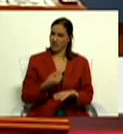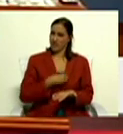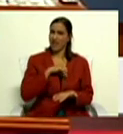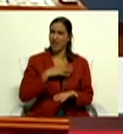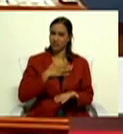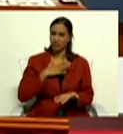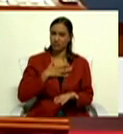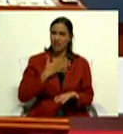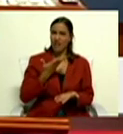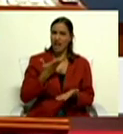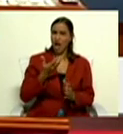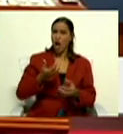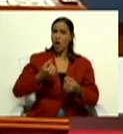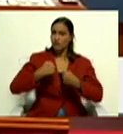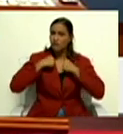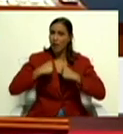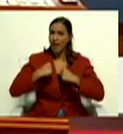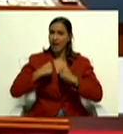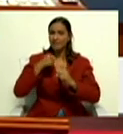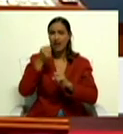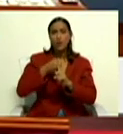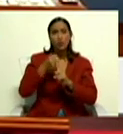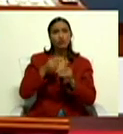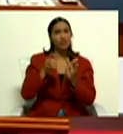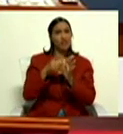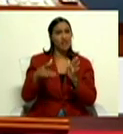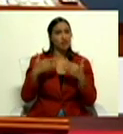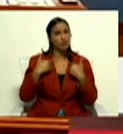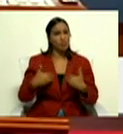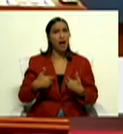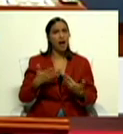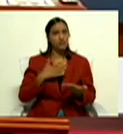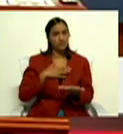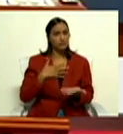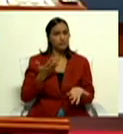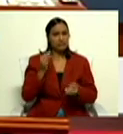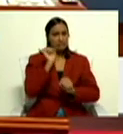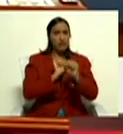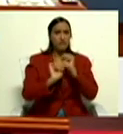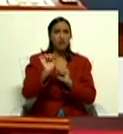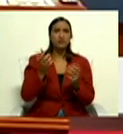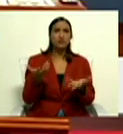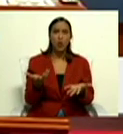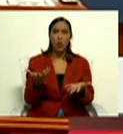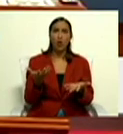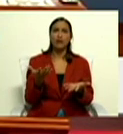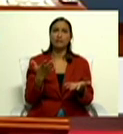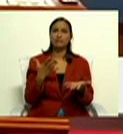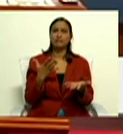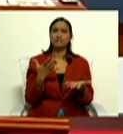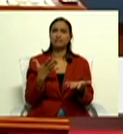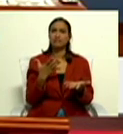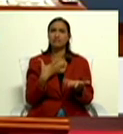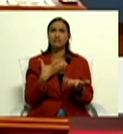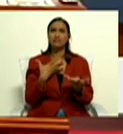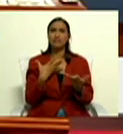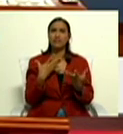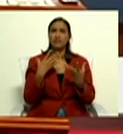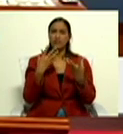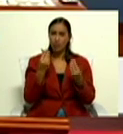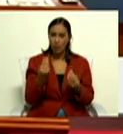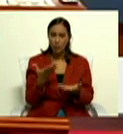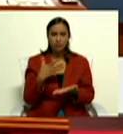tan, yo diría, mística esa lucha. Tiene tanta entrega, tanto